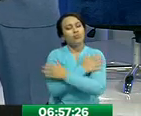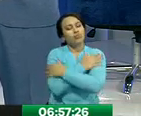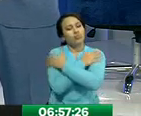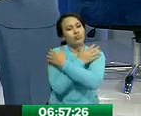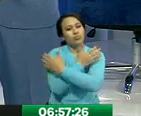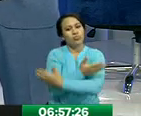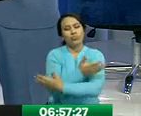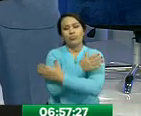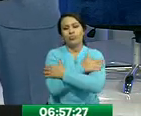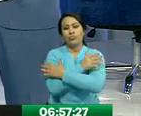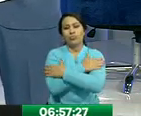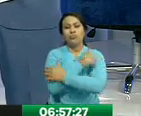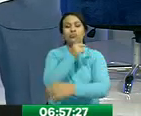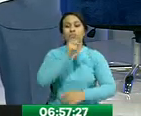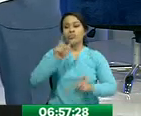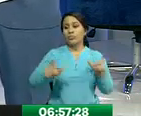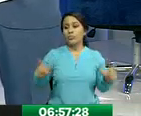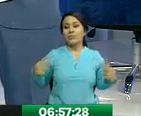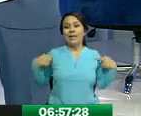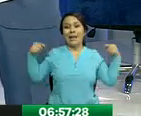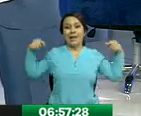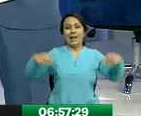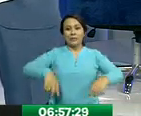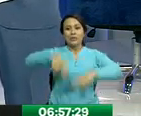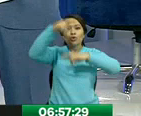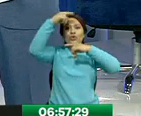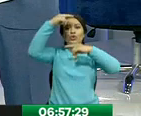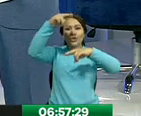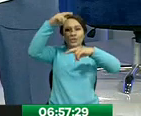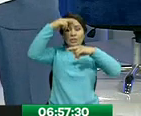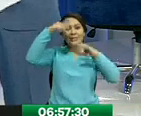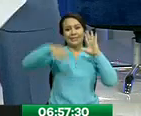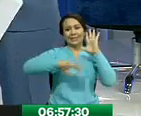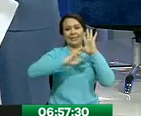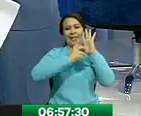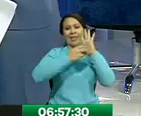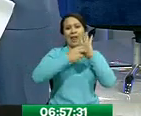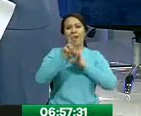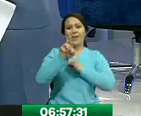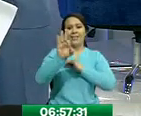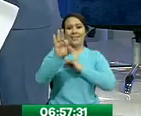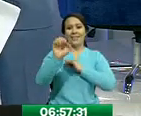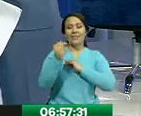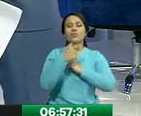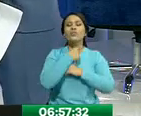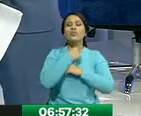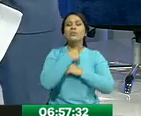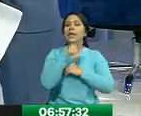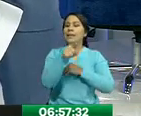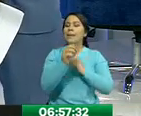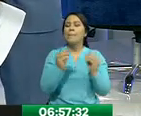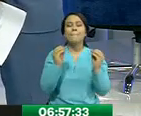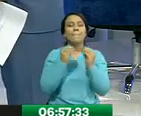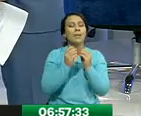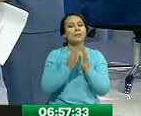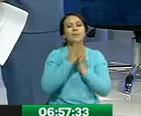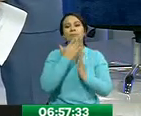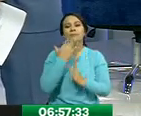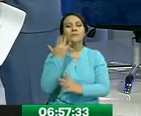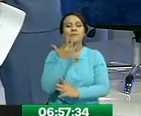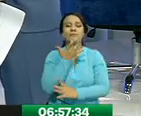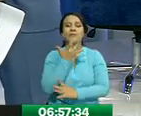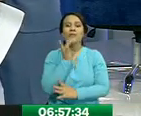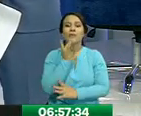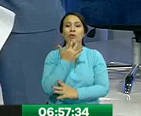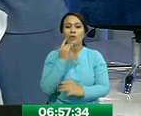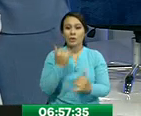abrazo de quienes hacemos la primera emisión de La Noticia a través de RTS, tu señal preferida. Gracias por honrarnos con tu